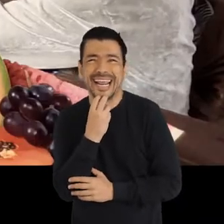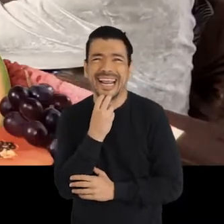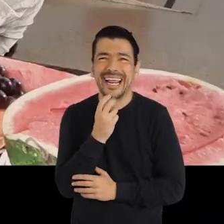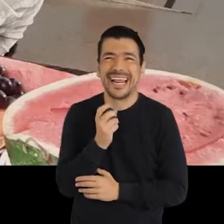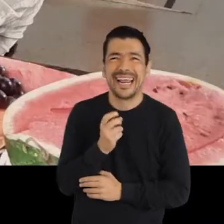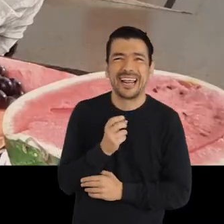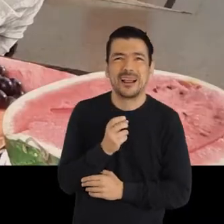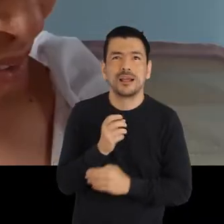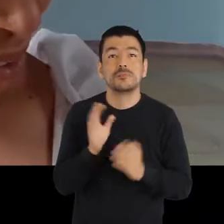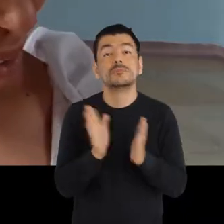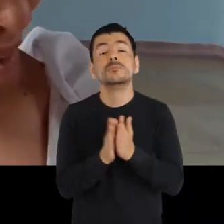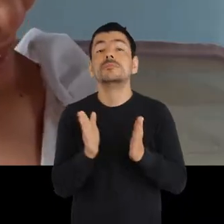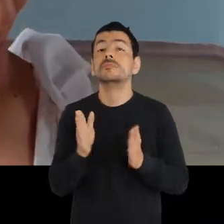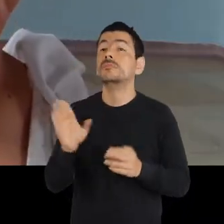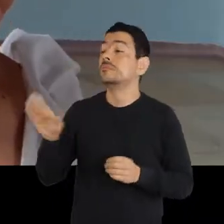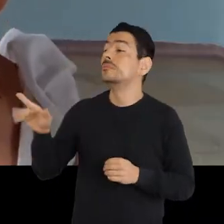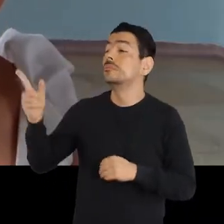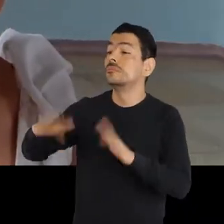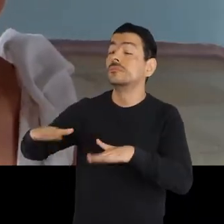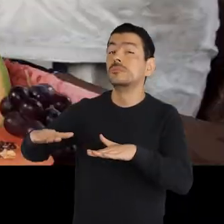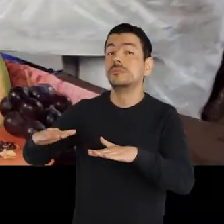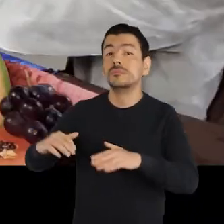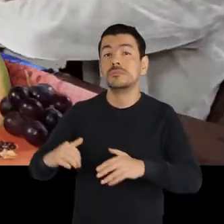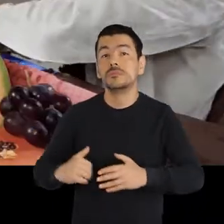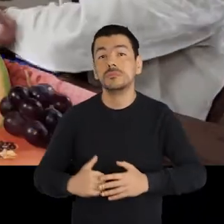Suenen los tambores.